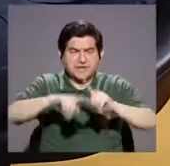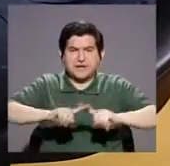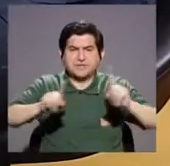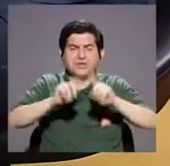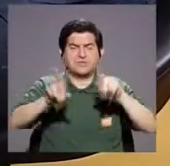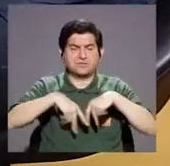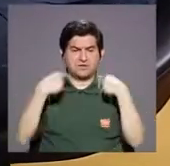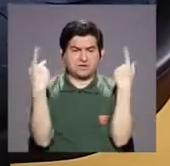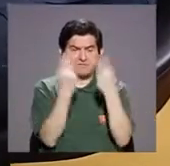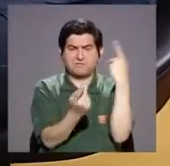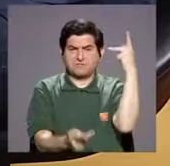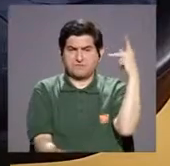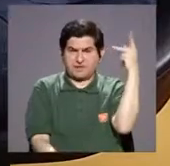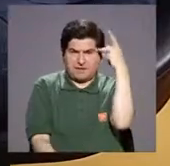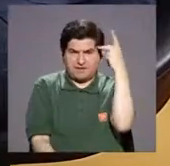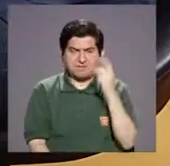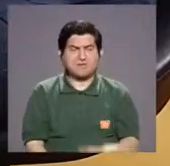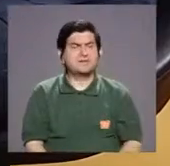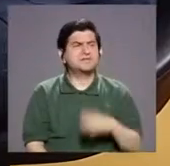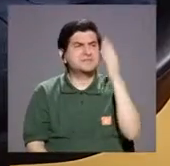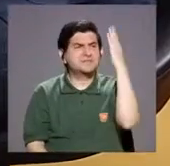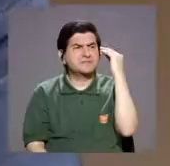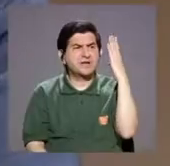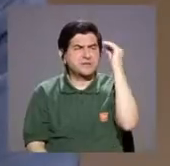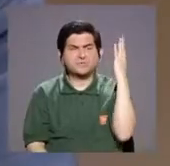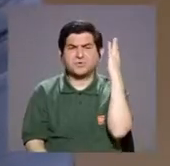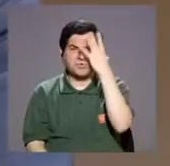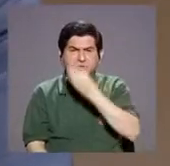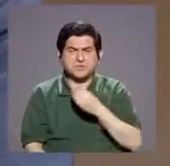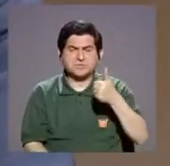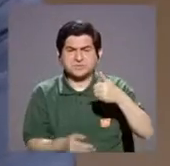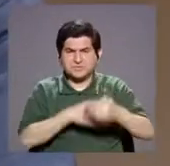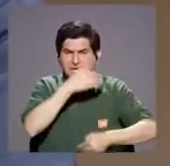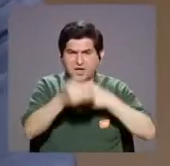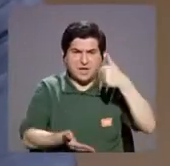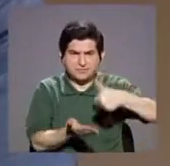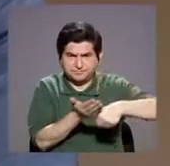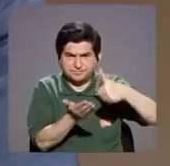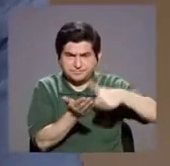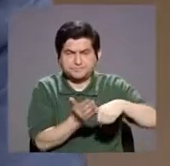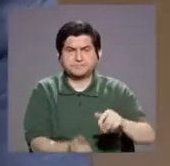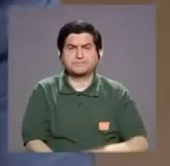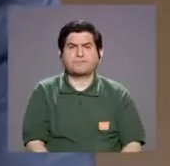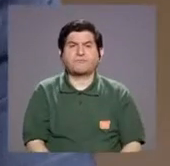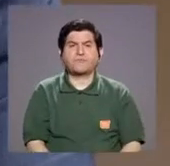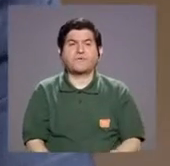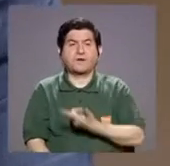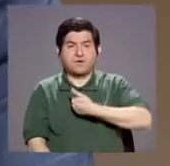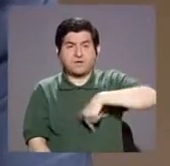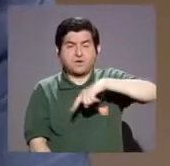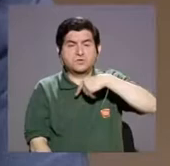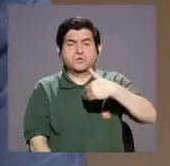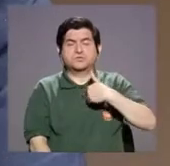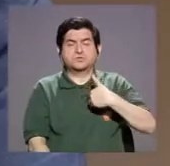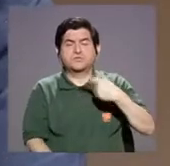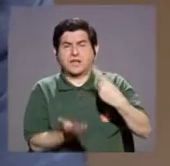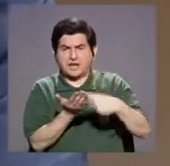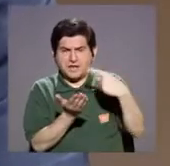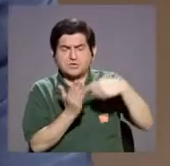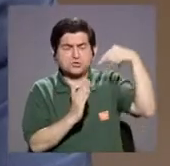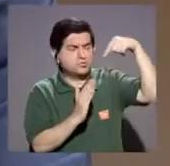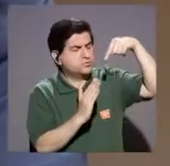partidos políticos y vivimos una experiencia lindísima en el proceso electoral donde tuvimos discusiones de fondo